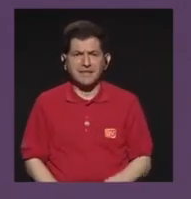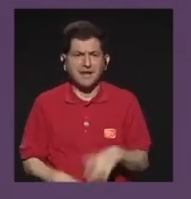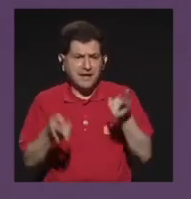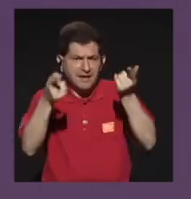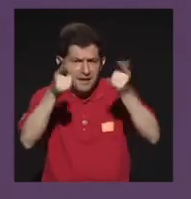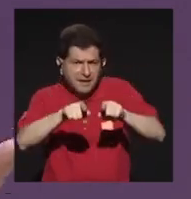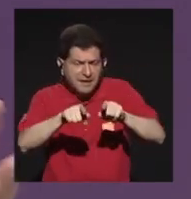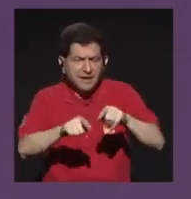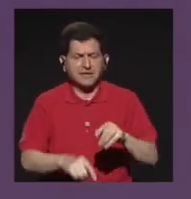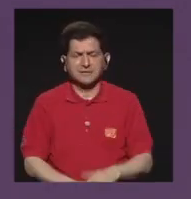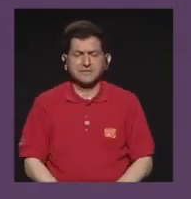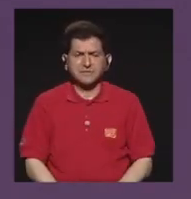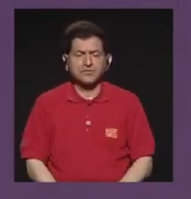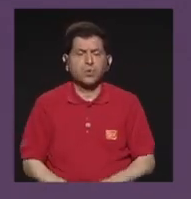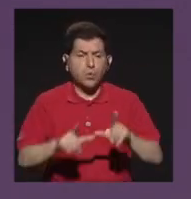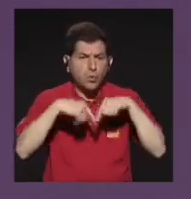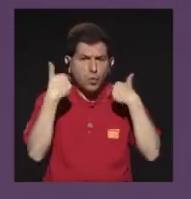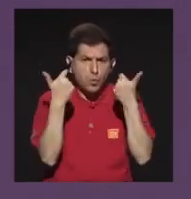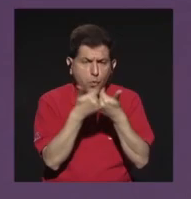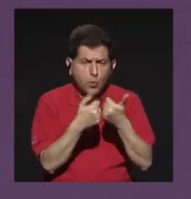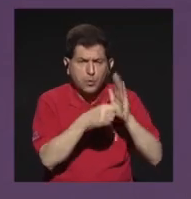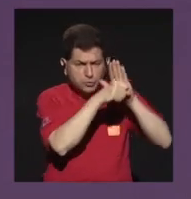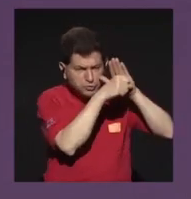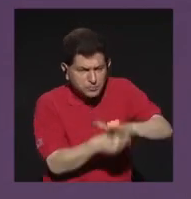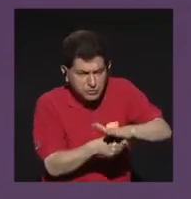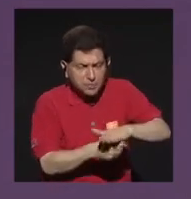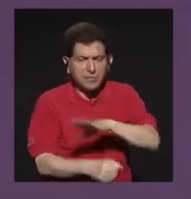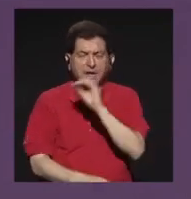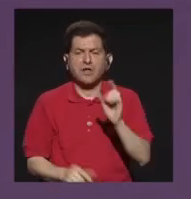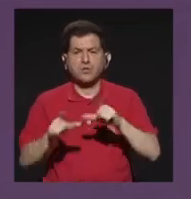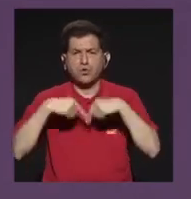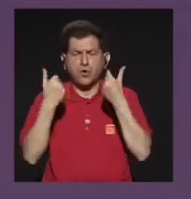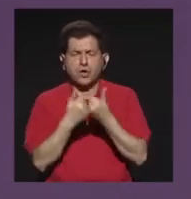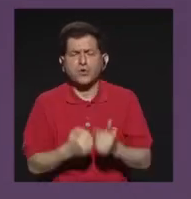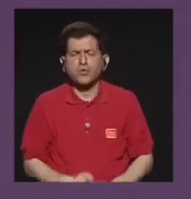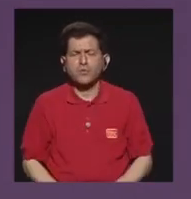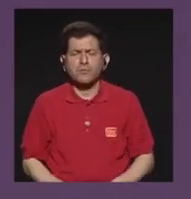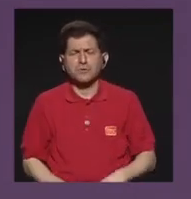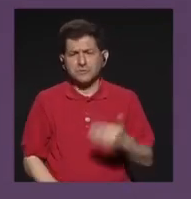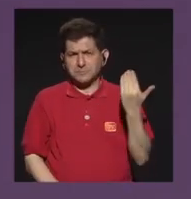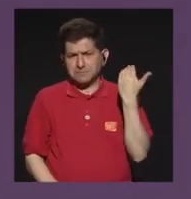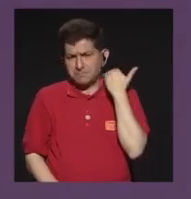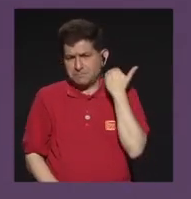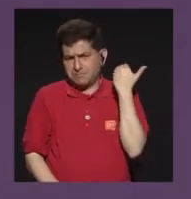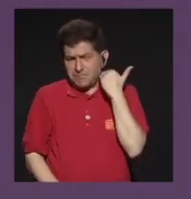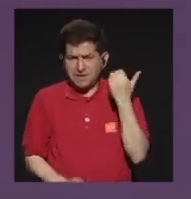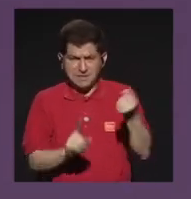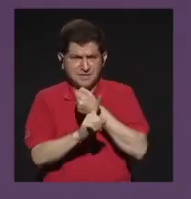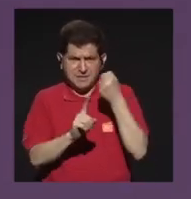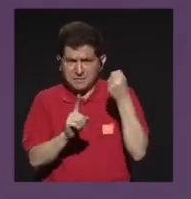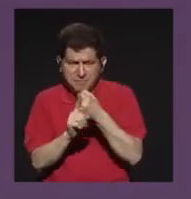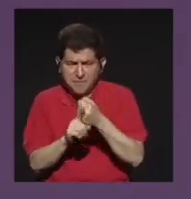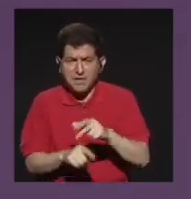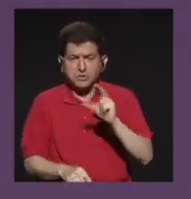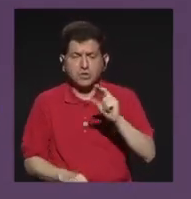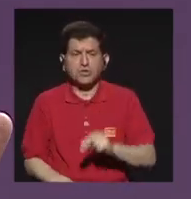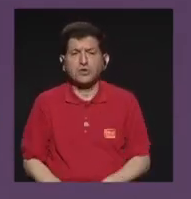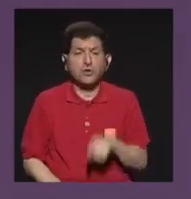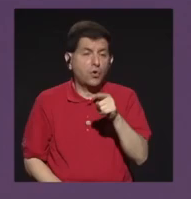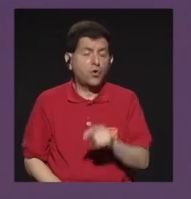cuando dice que los grupos oprimidos y que los grupos que han sufrido violencia no se quedan en la